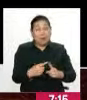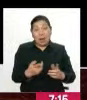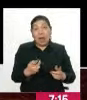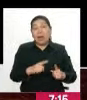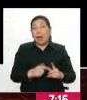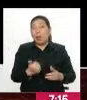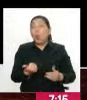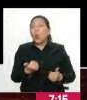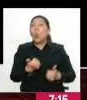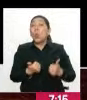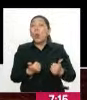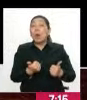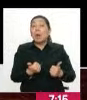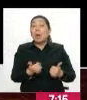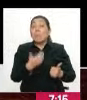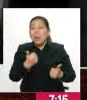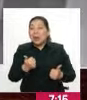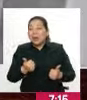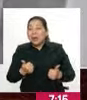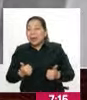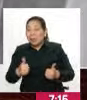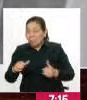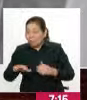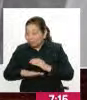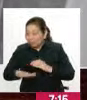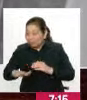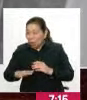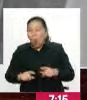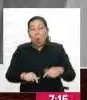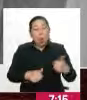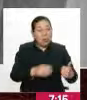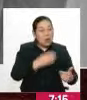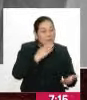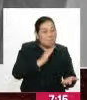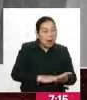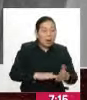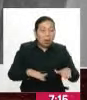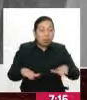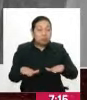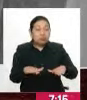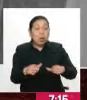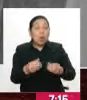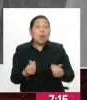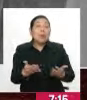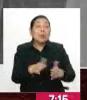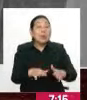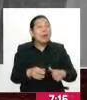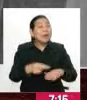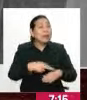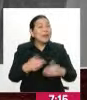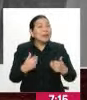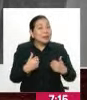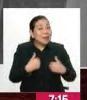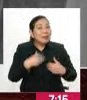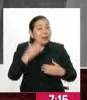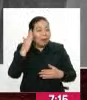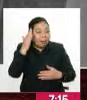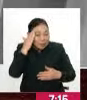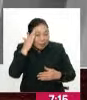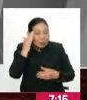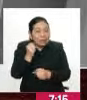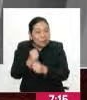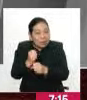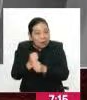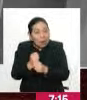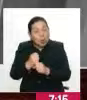otras palabras, ¿cuáles son suelos buenos, cuáles son suelos malos? Correcto. Y es en base, con esa información, la autoridad local, regional, tiene que trabajar